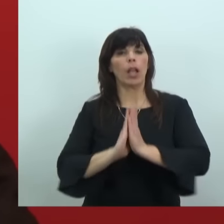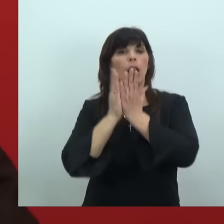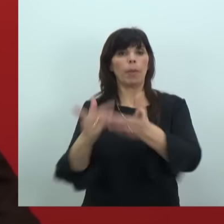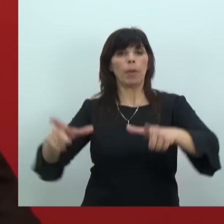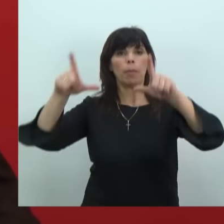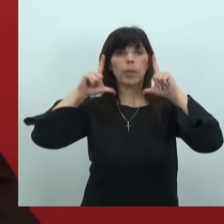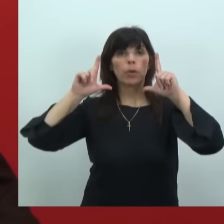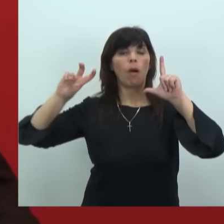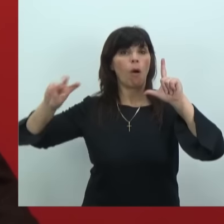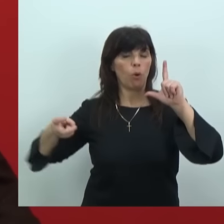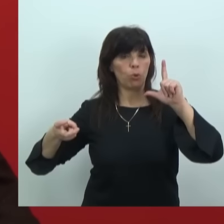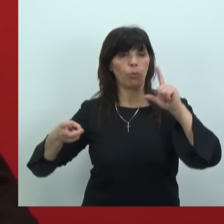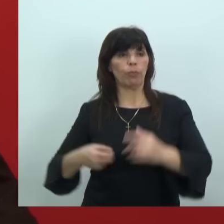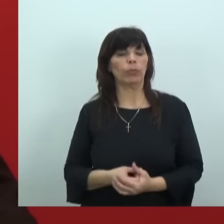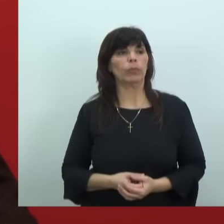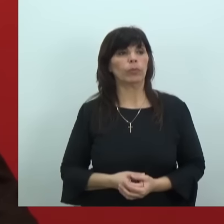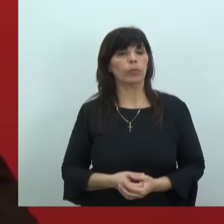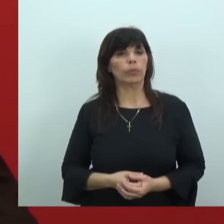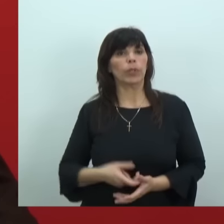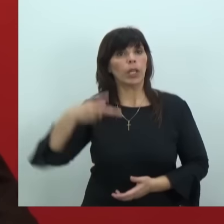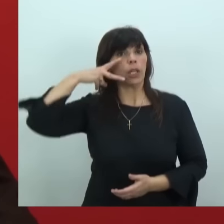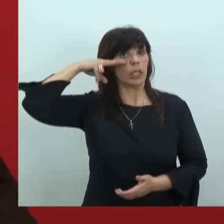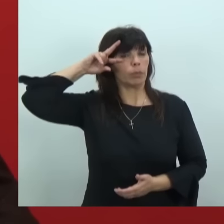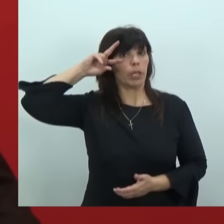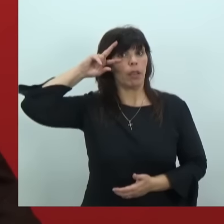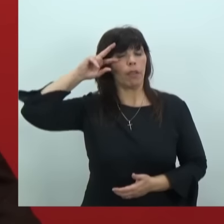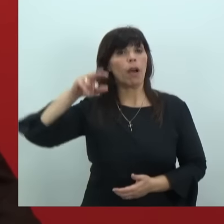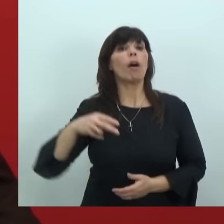también tuvo experiencia con esa palabra, la P.